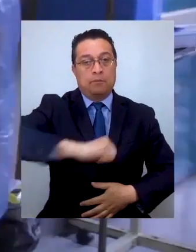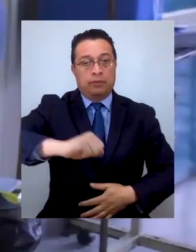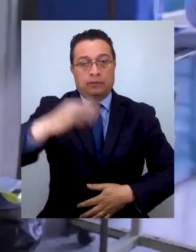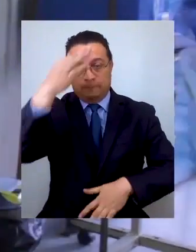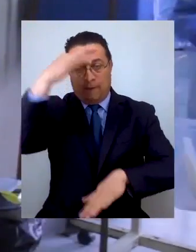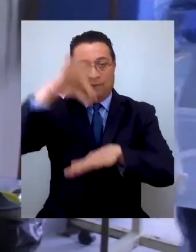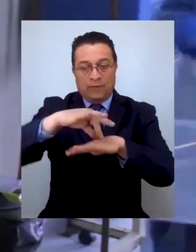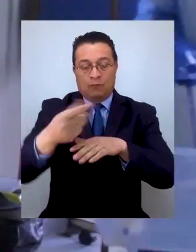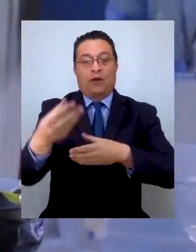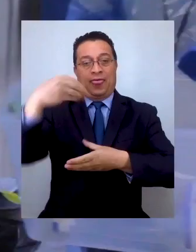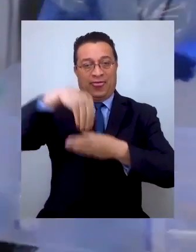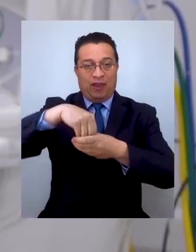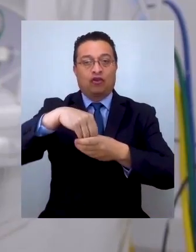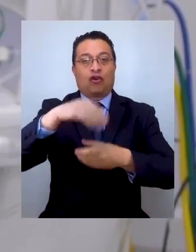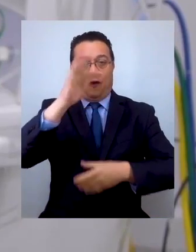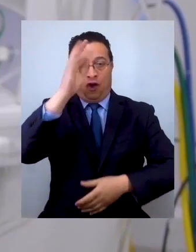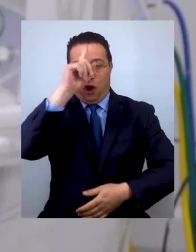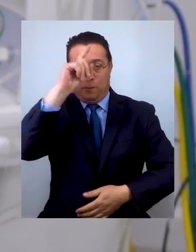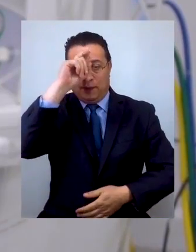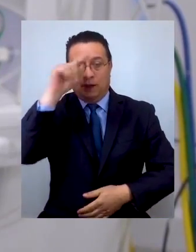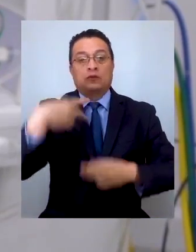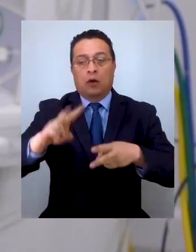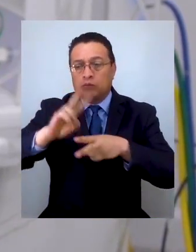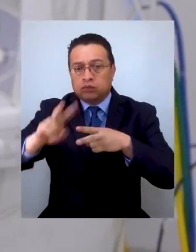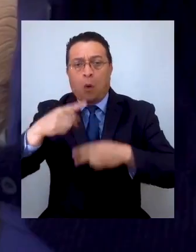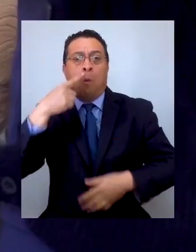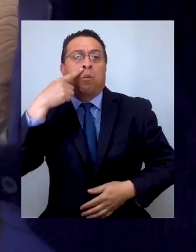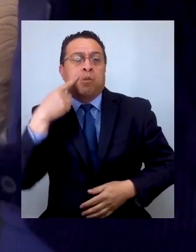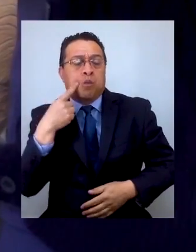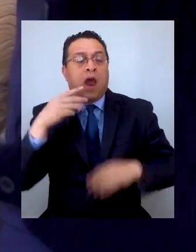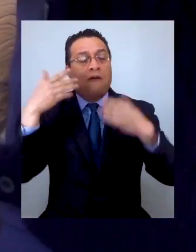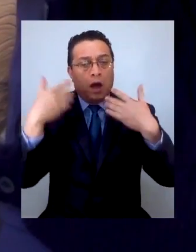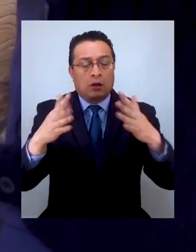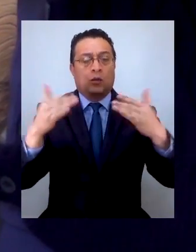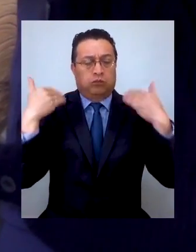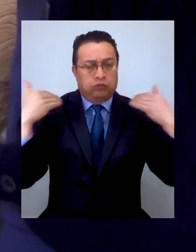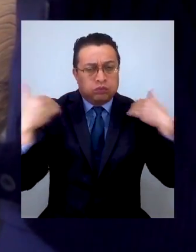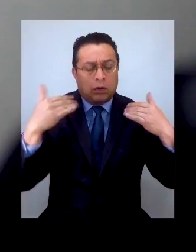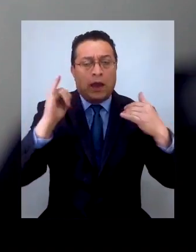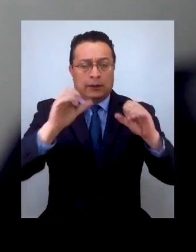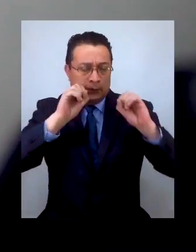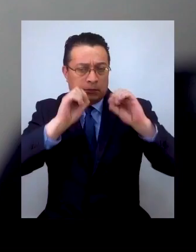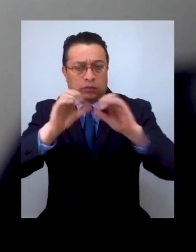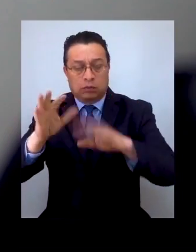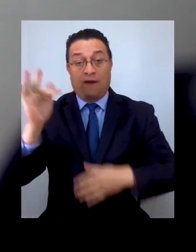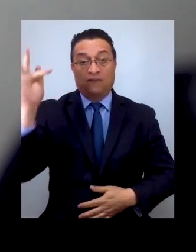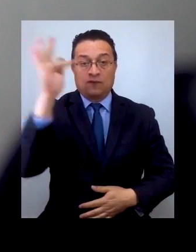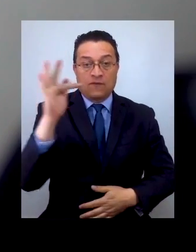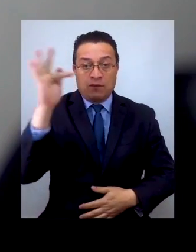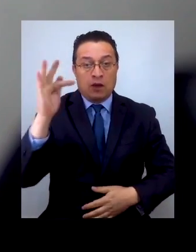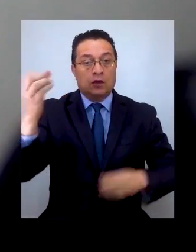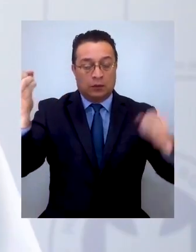la enfermedad de nuestro personal. Se realizaron simulacros, cursos de perfeccionamiento clínico y capacitaciones. En febrero